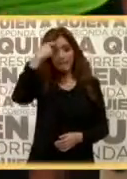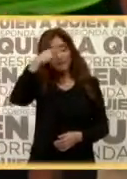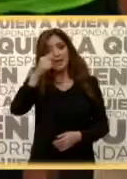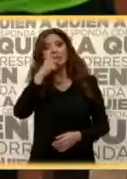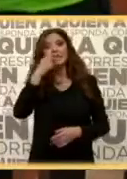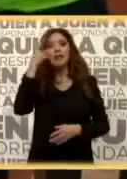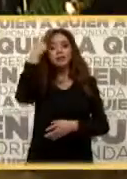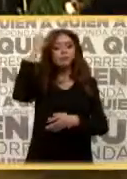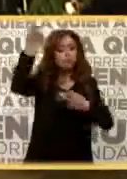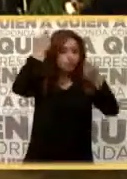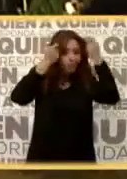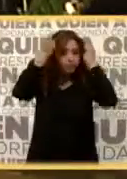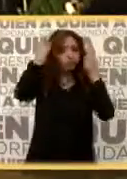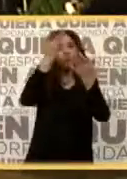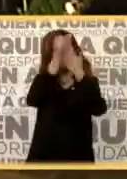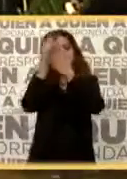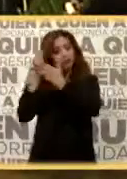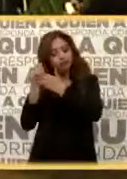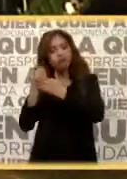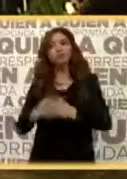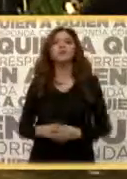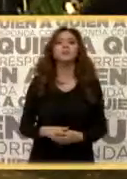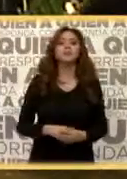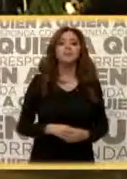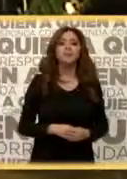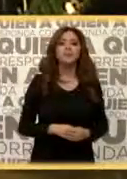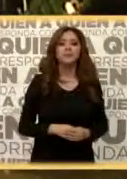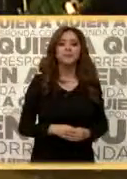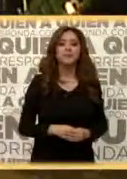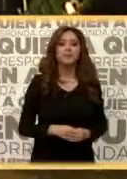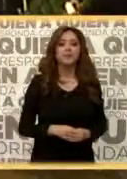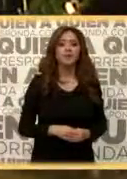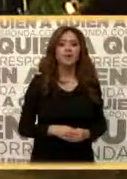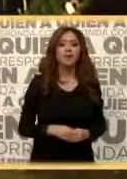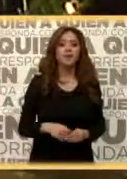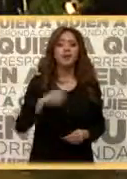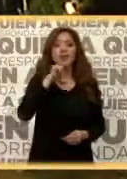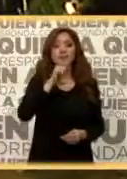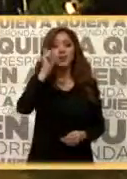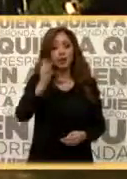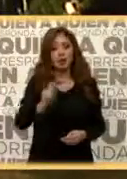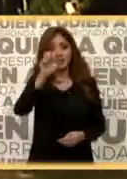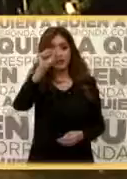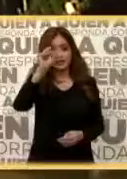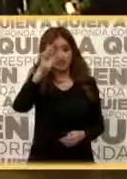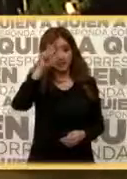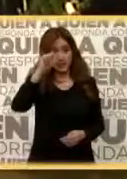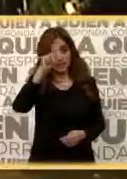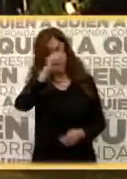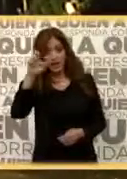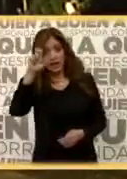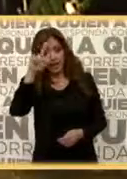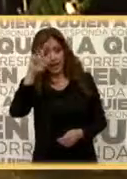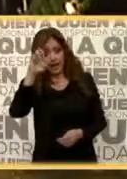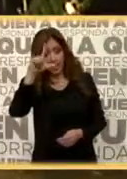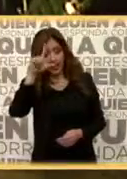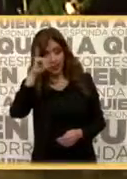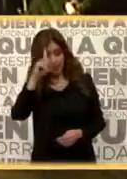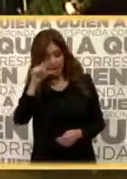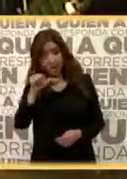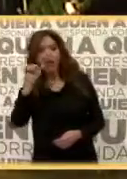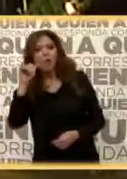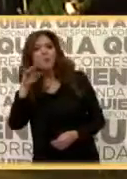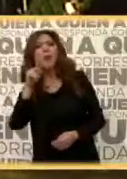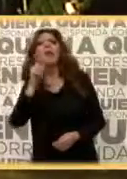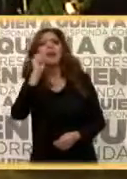padre. Traemos un set de realidad aumentada que la verdad se ha trabajado mucho en él y hemos